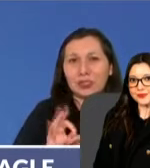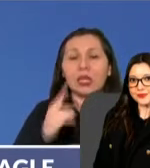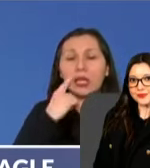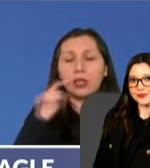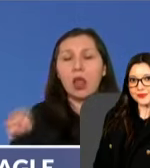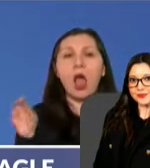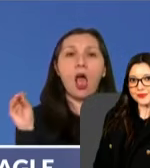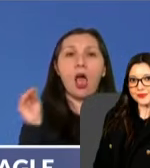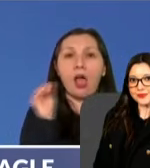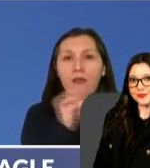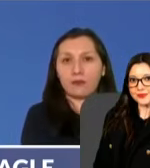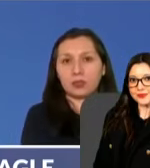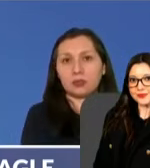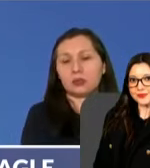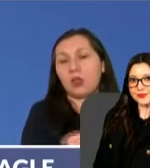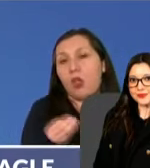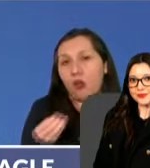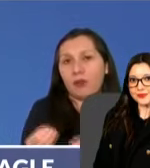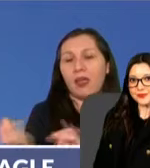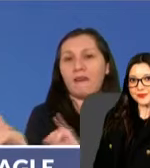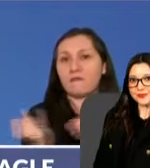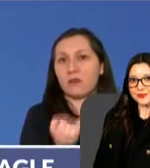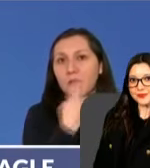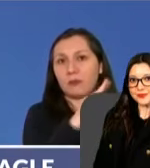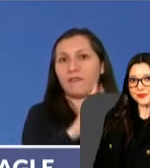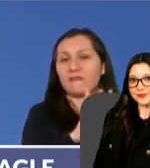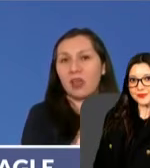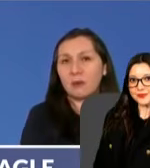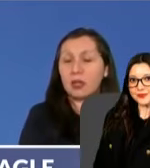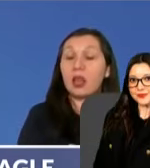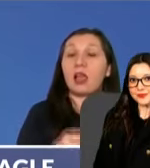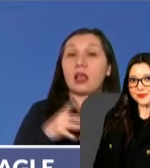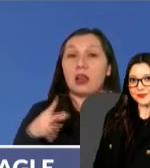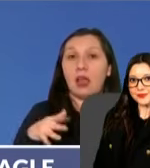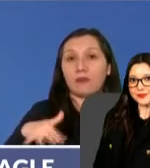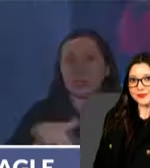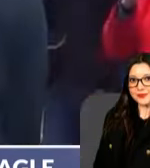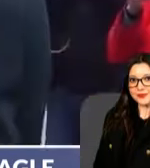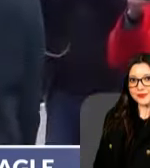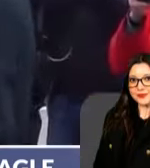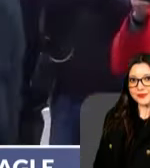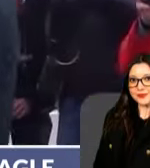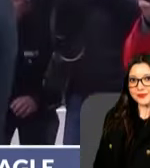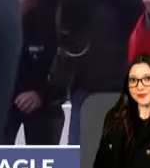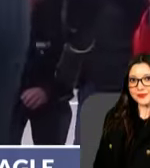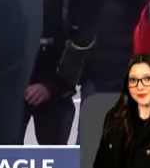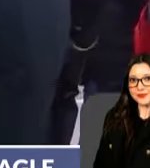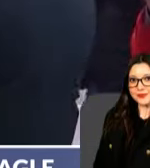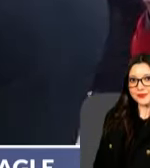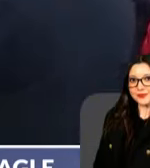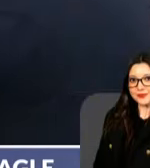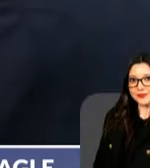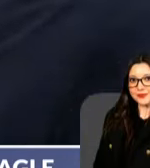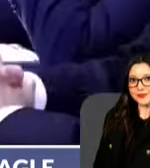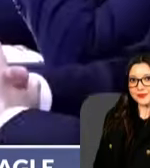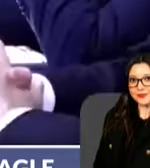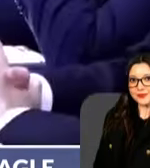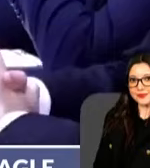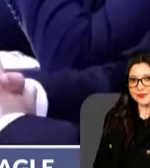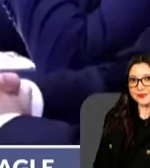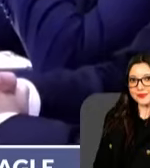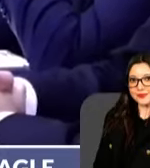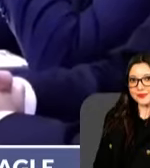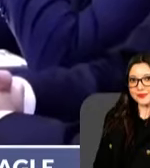esta denuncia por violación en contra del ahora ex subsecretario del Interior, Manuel Monsalve. Esta jornada han